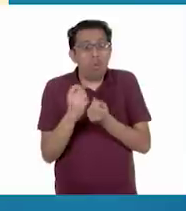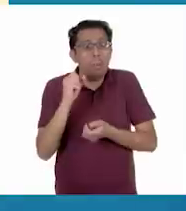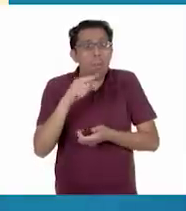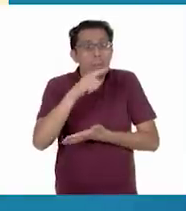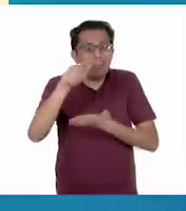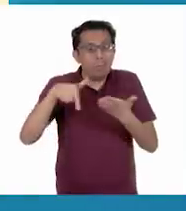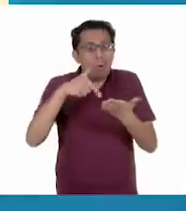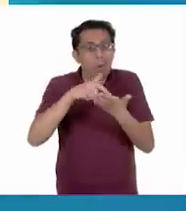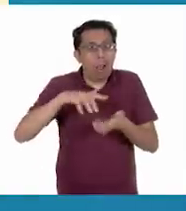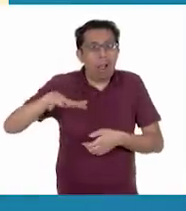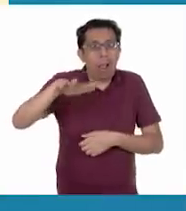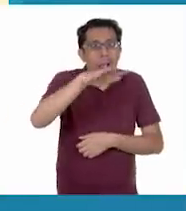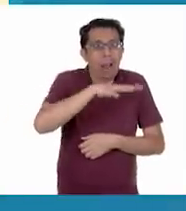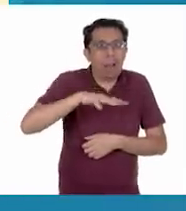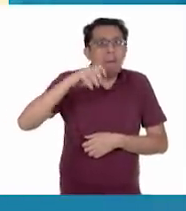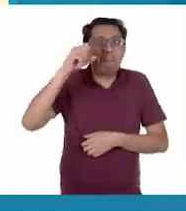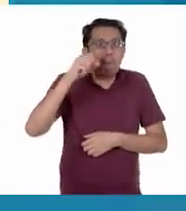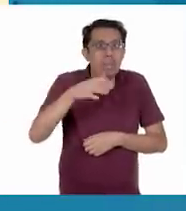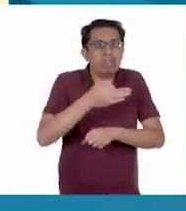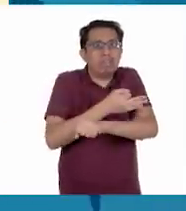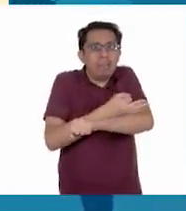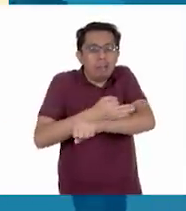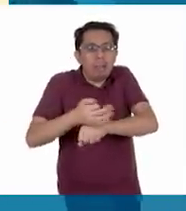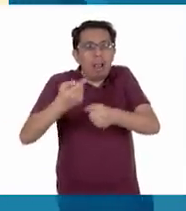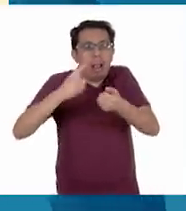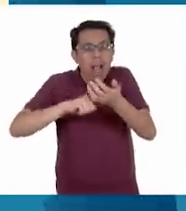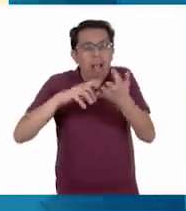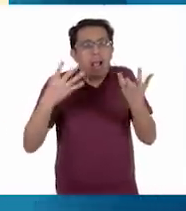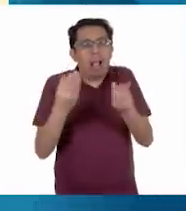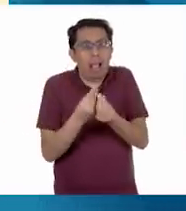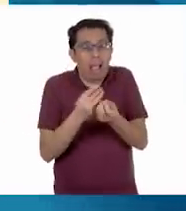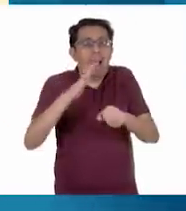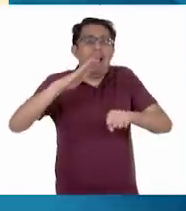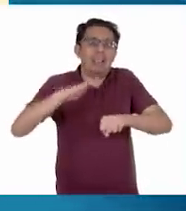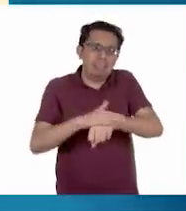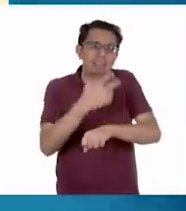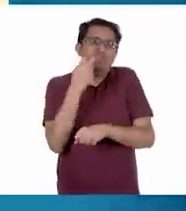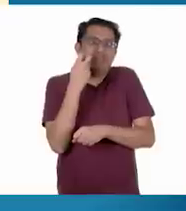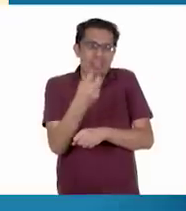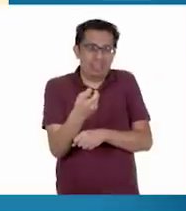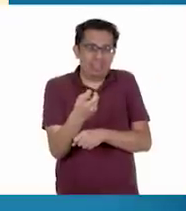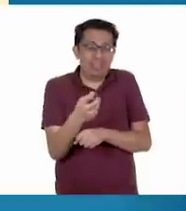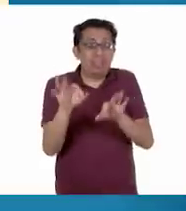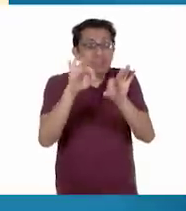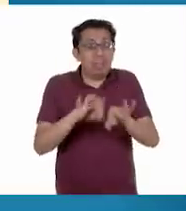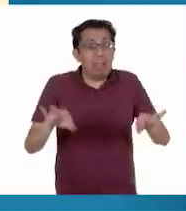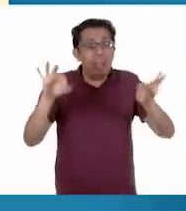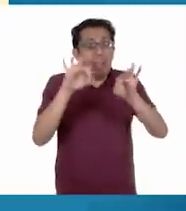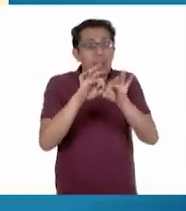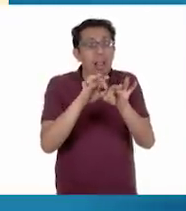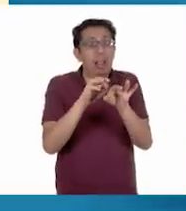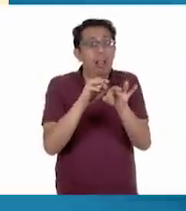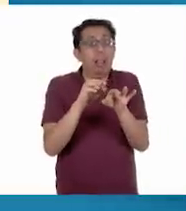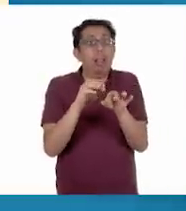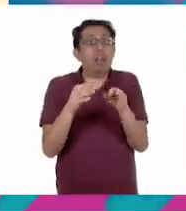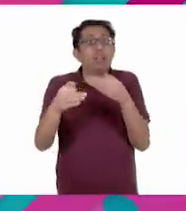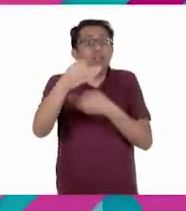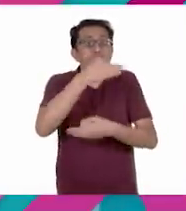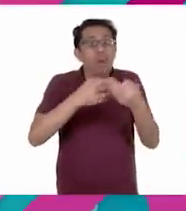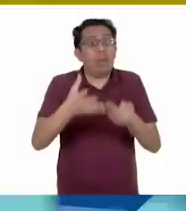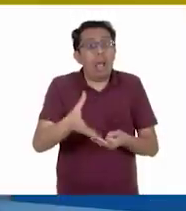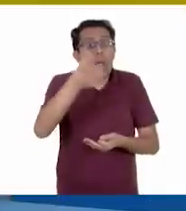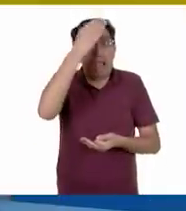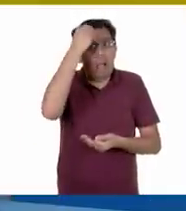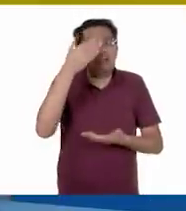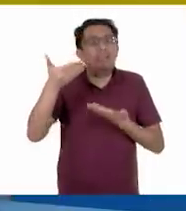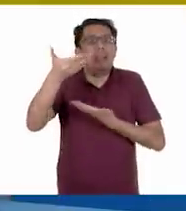de la misma familia. Y como forman parte del mismo espacio y de la misma familia, es importante que aprendan a convivir.